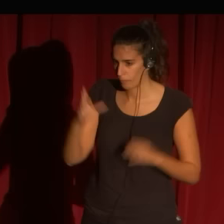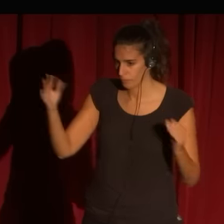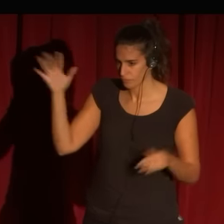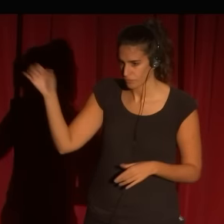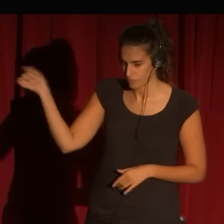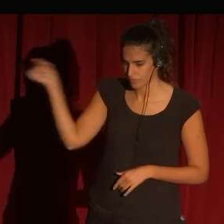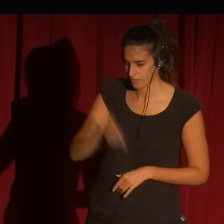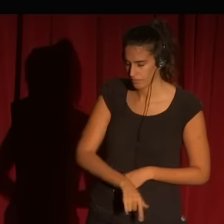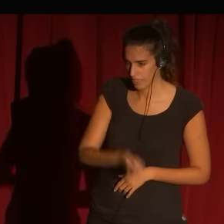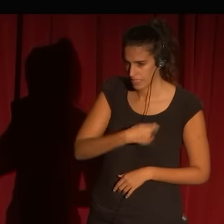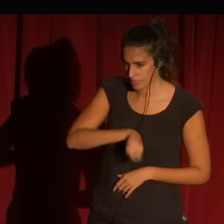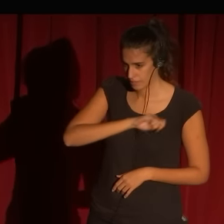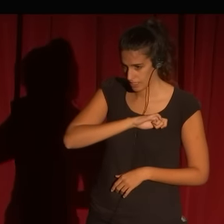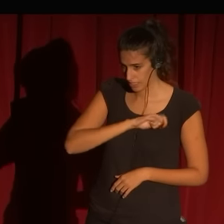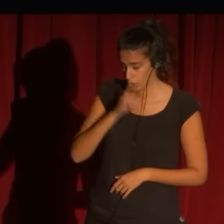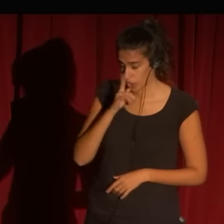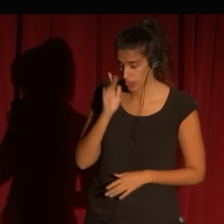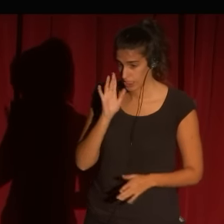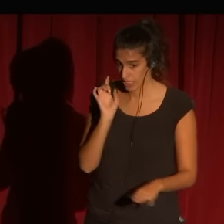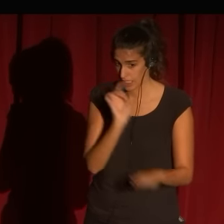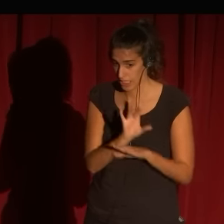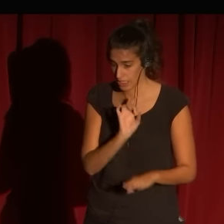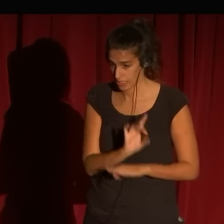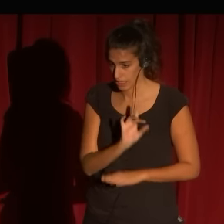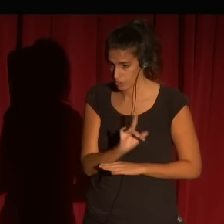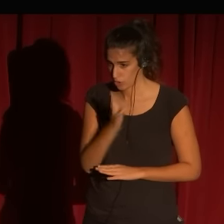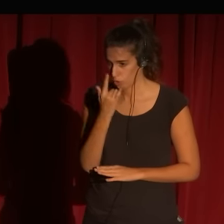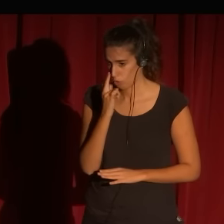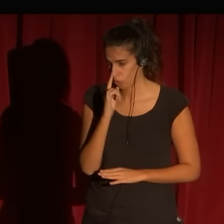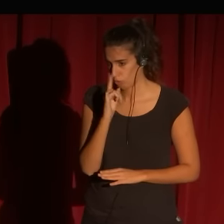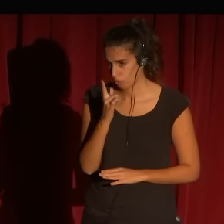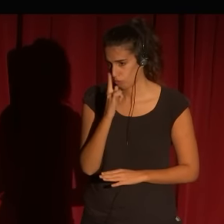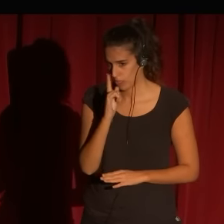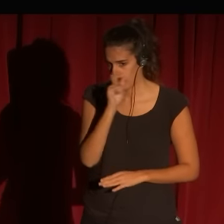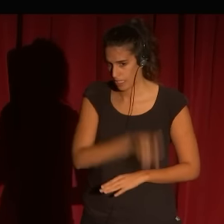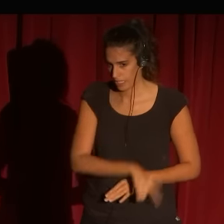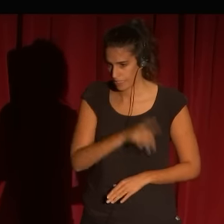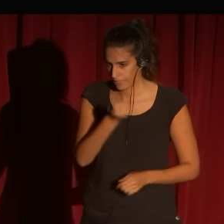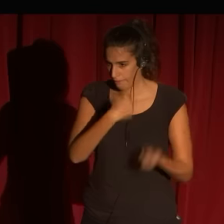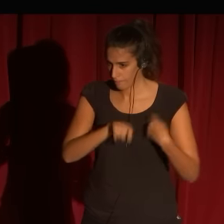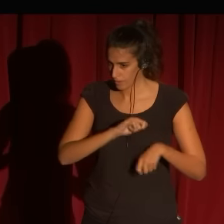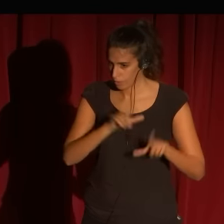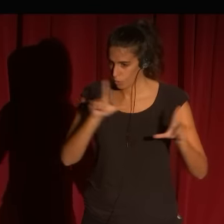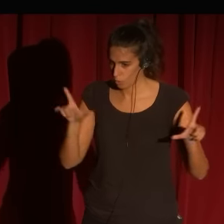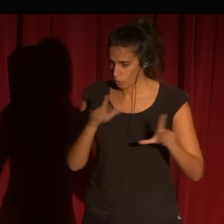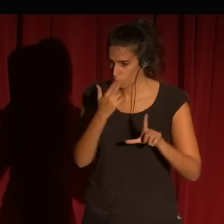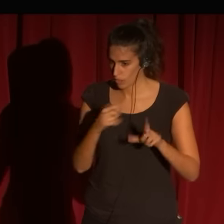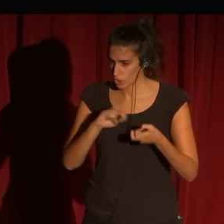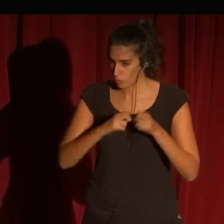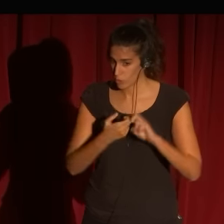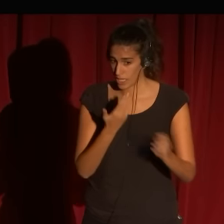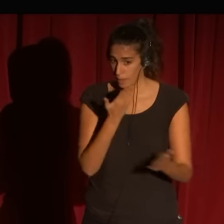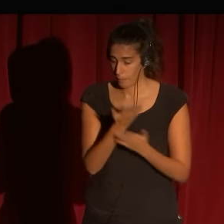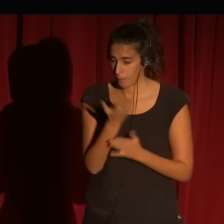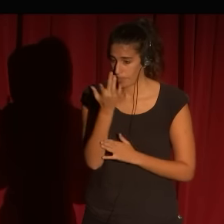España y en una serie de cartas que se escribe con unos unos marchantes que están vendiendo cuadros en Bruselas les pide